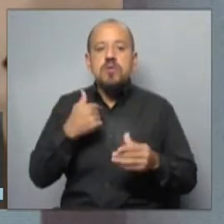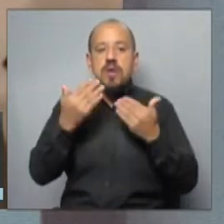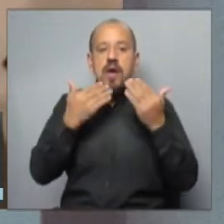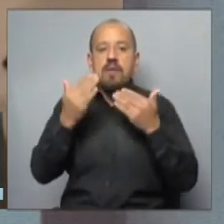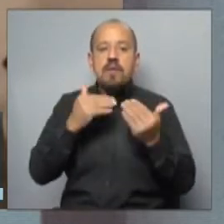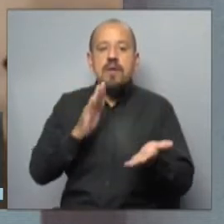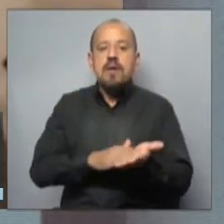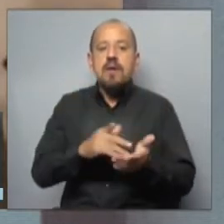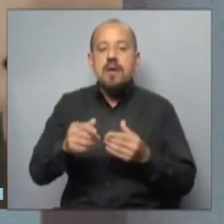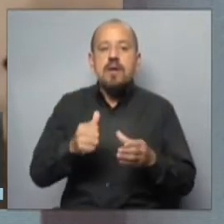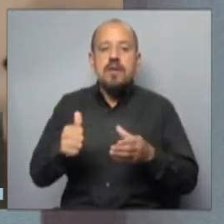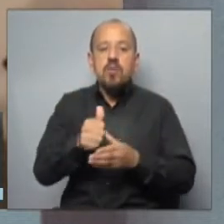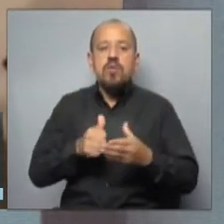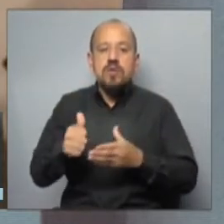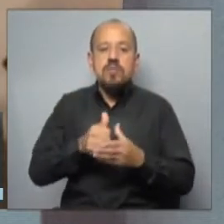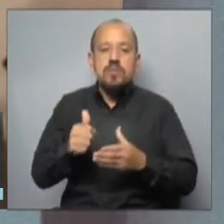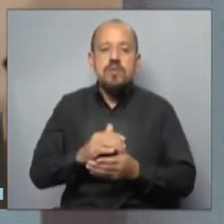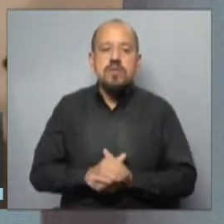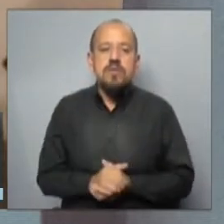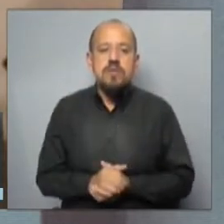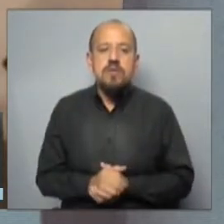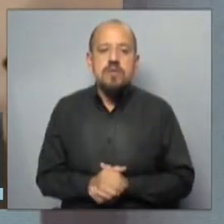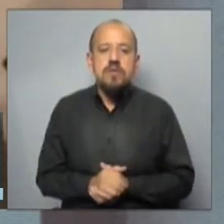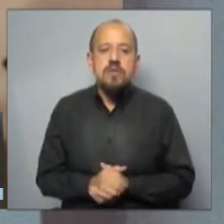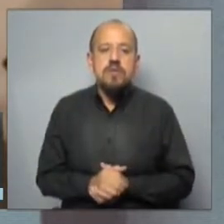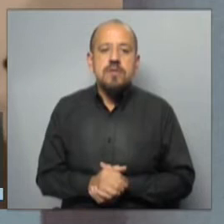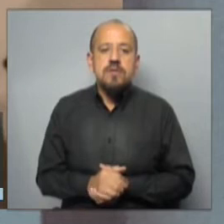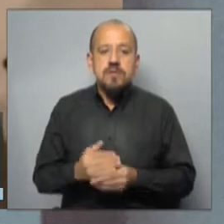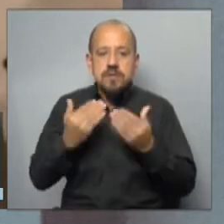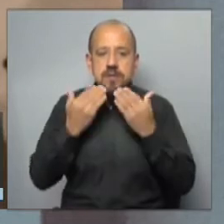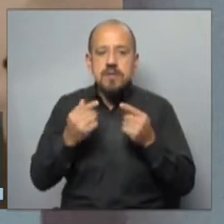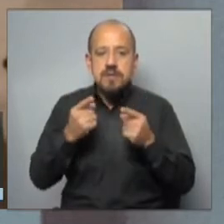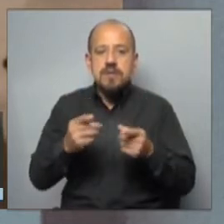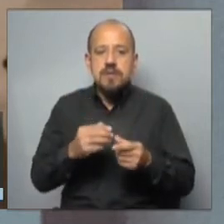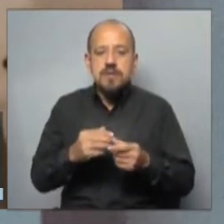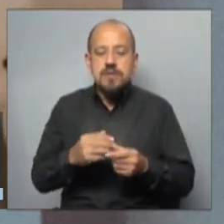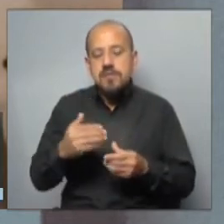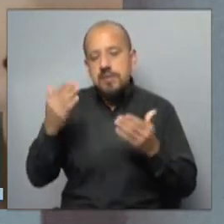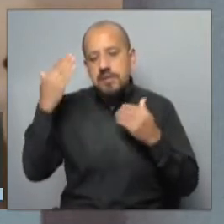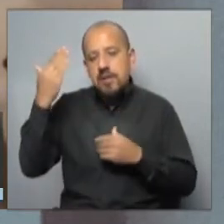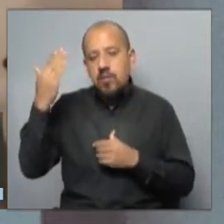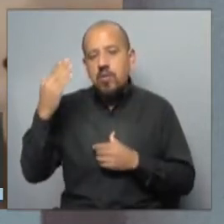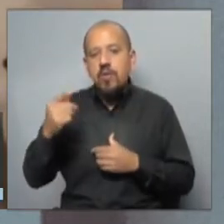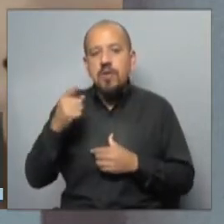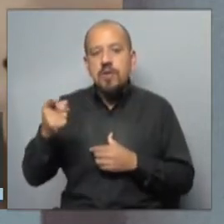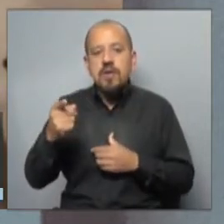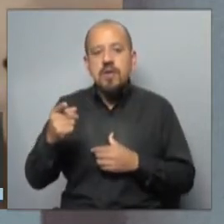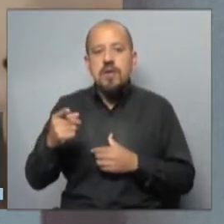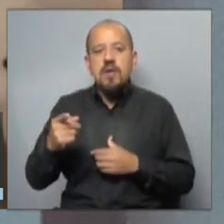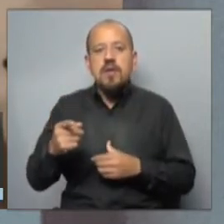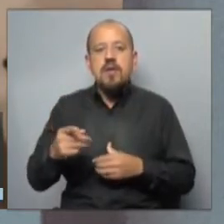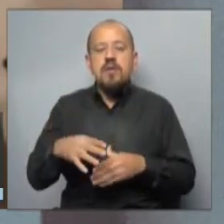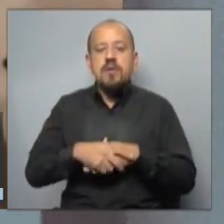contarle a alguien sobre el autismo gracias por este espacio un saludo enorme a mis amigos del adobe